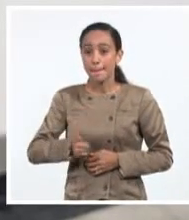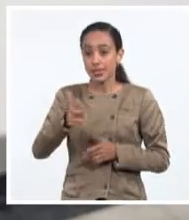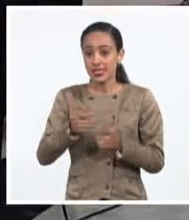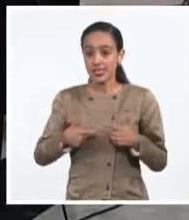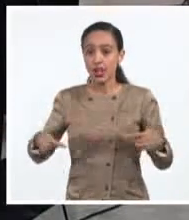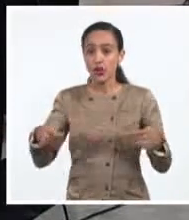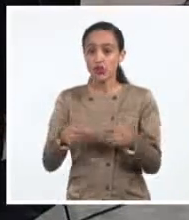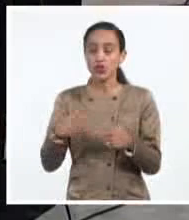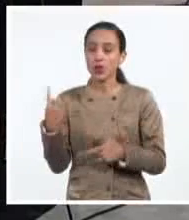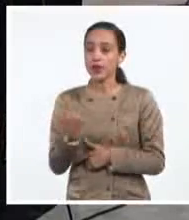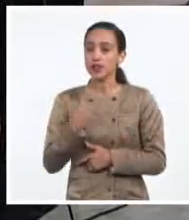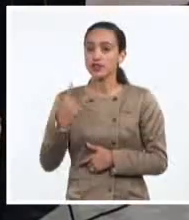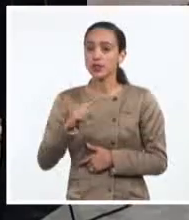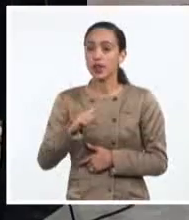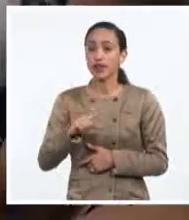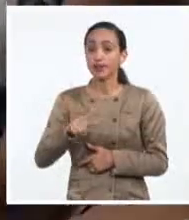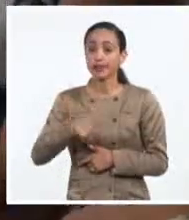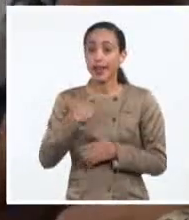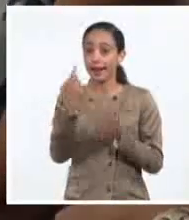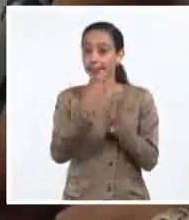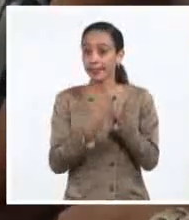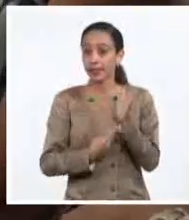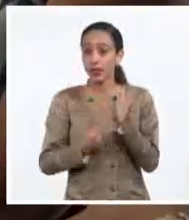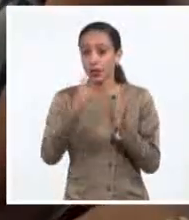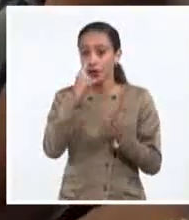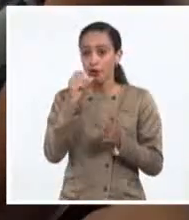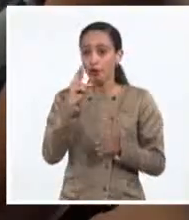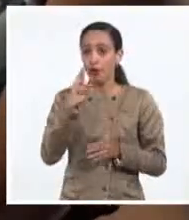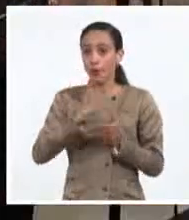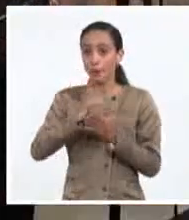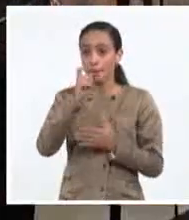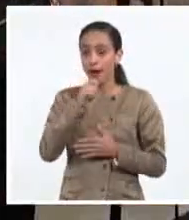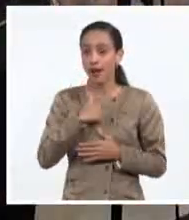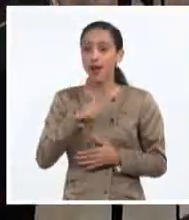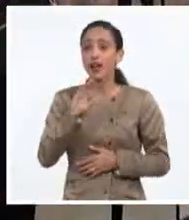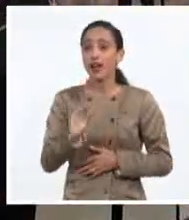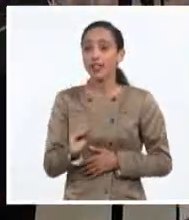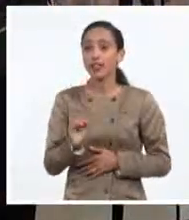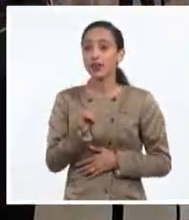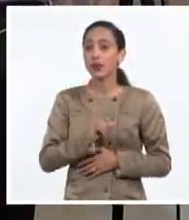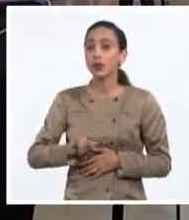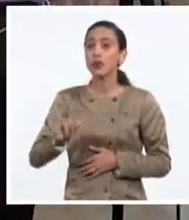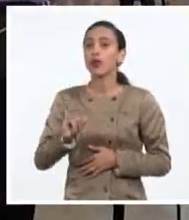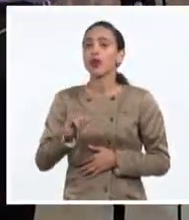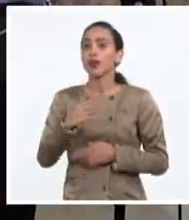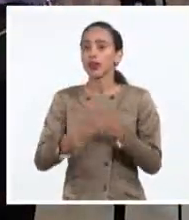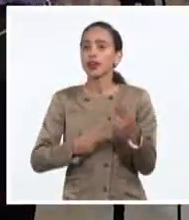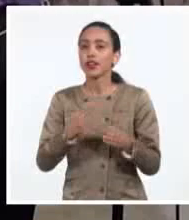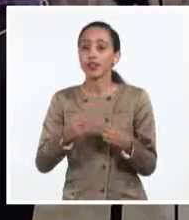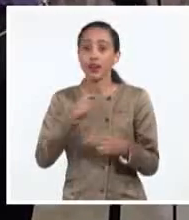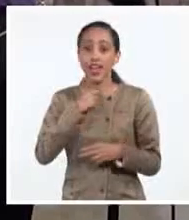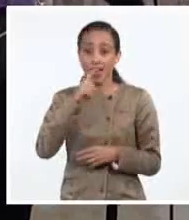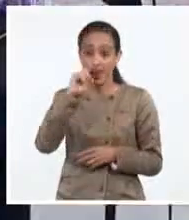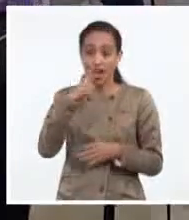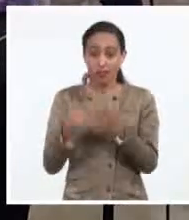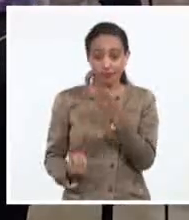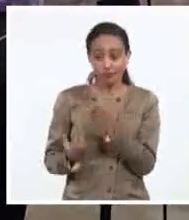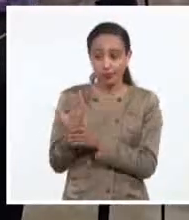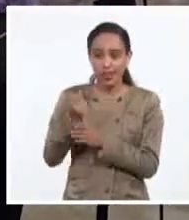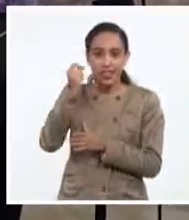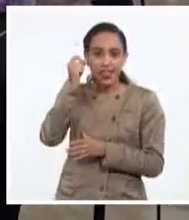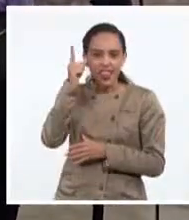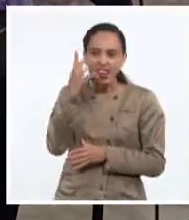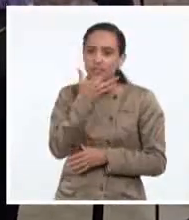Nacional de las Artes Plásticas, Norma Rodríguez Deribec, subrayó que la creación de la ENA fue una idea de Fidel y que soñó a la cultura